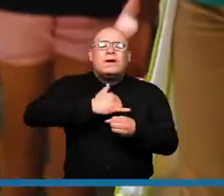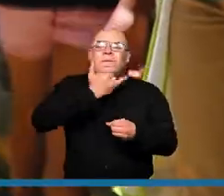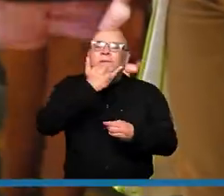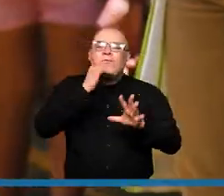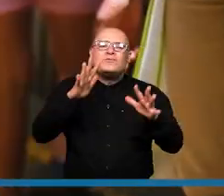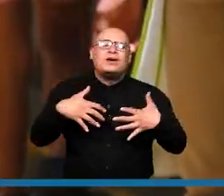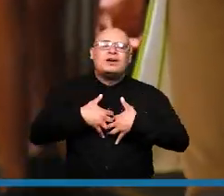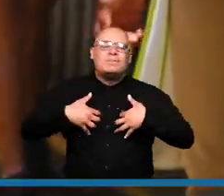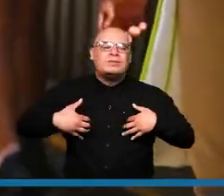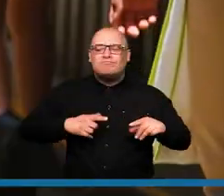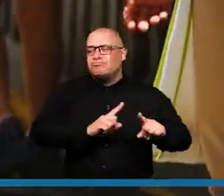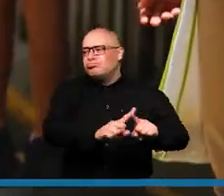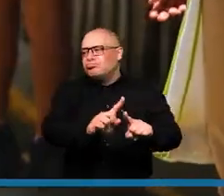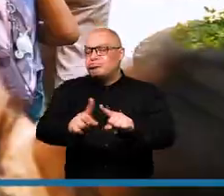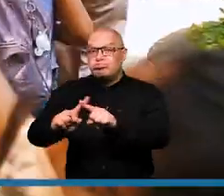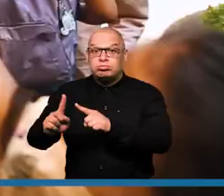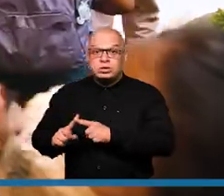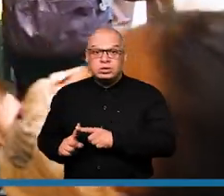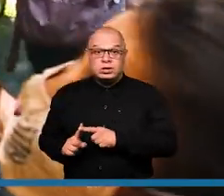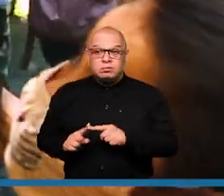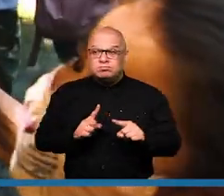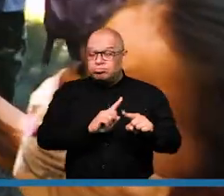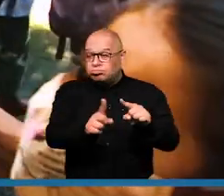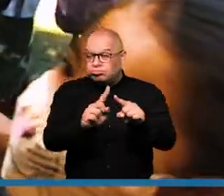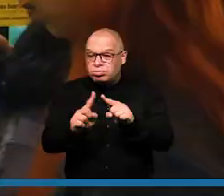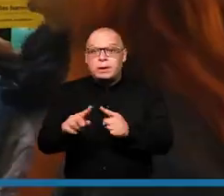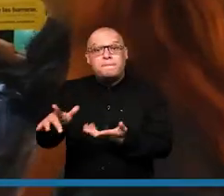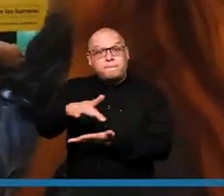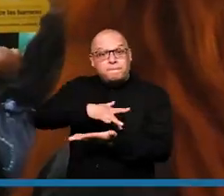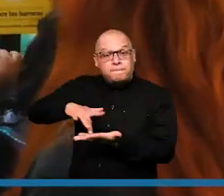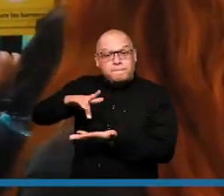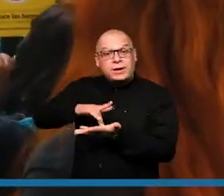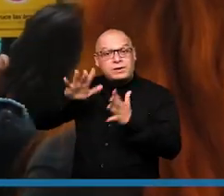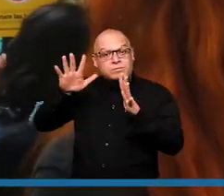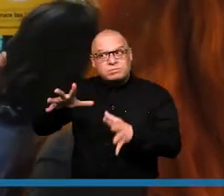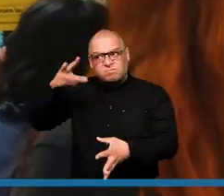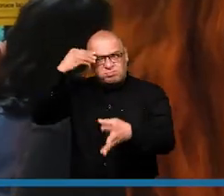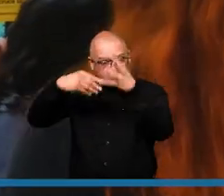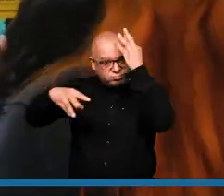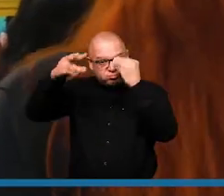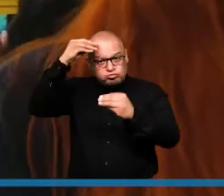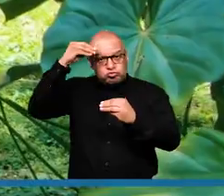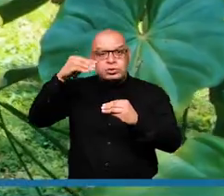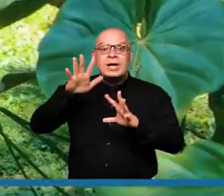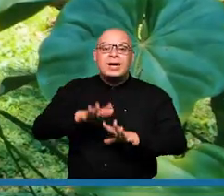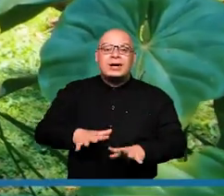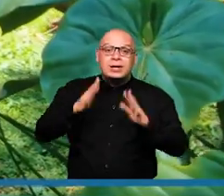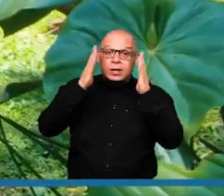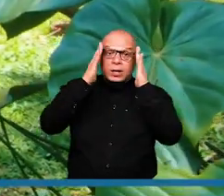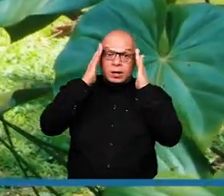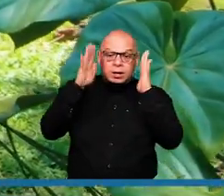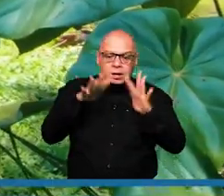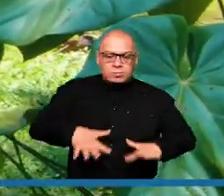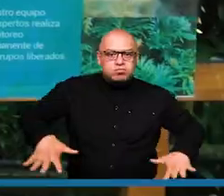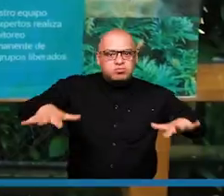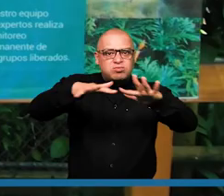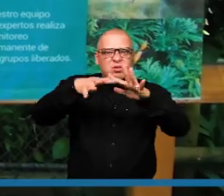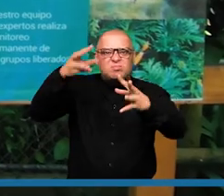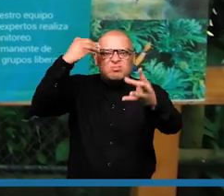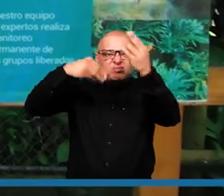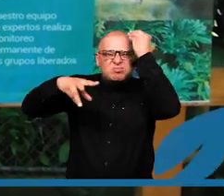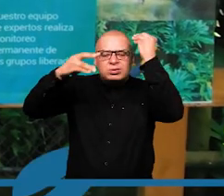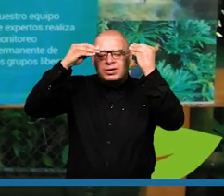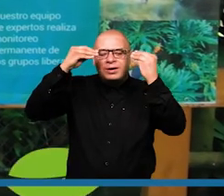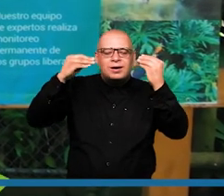con la biodiversidad. Si tenemos muchas dudas de la biodiversidad, el parque es la escuela que llegó al área metropolitana para despejar todas estas